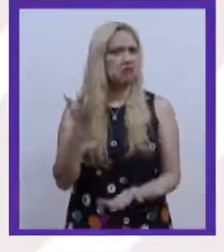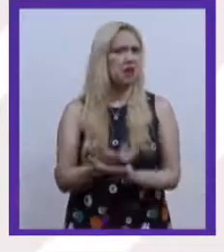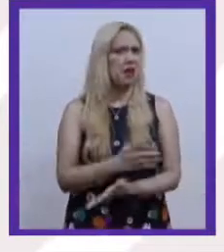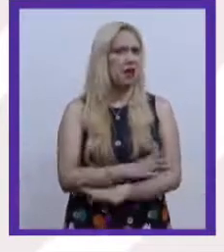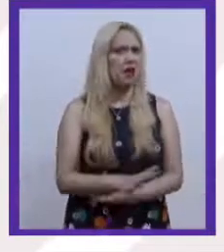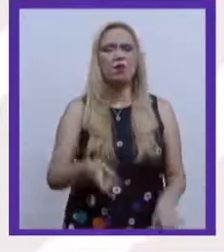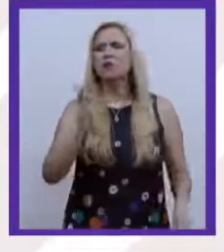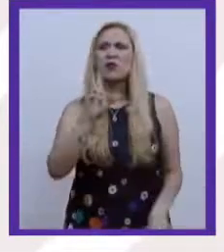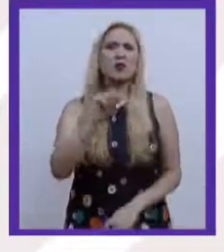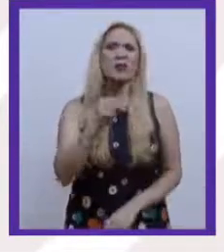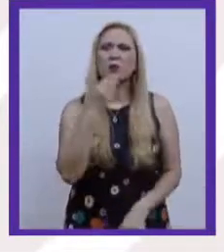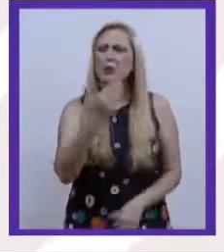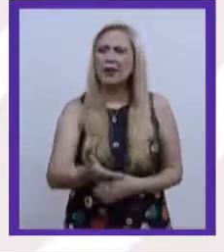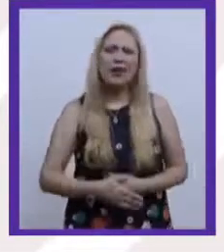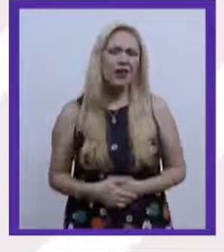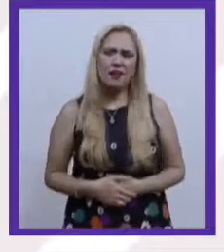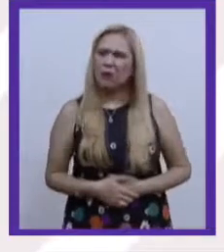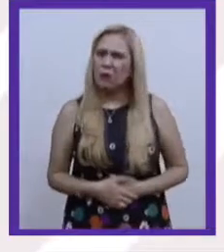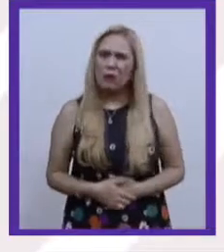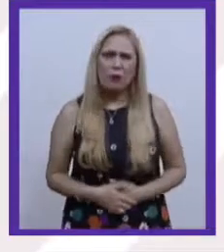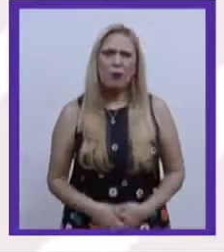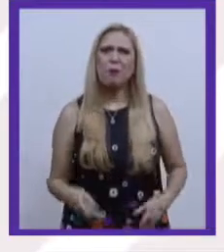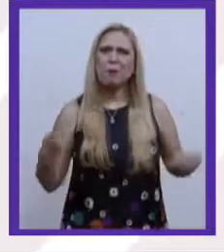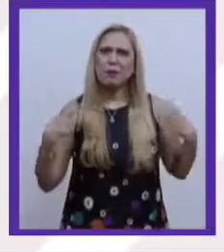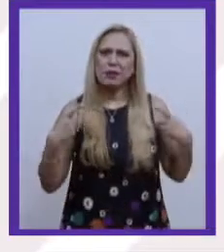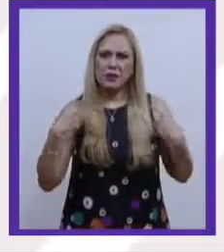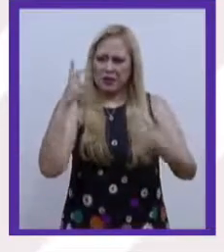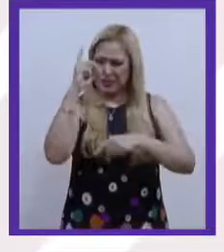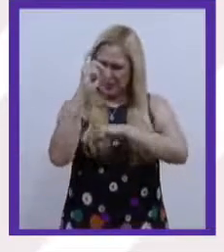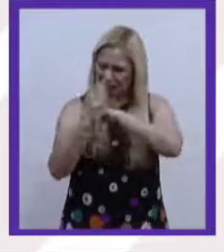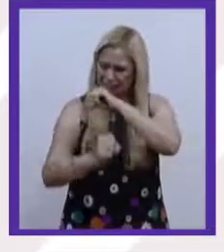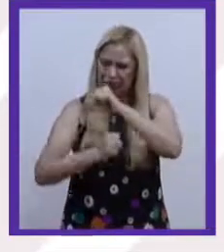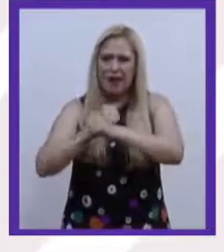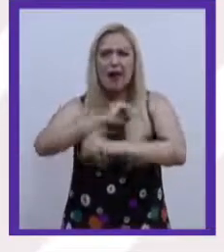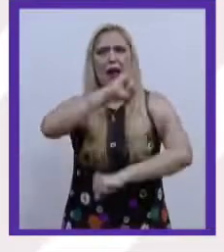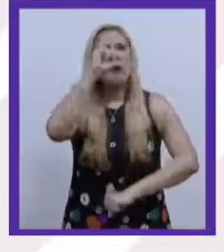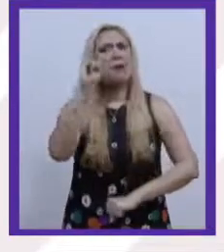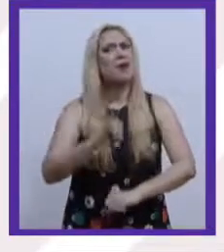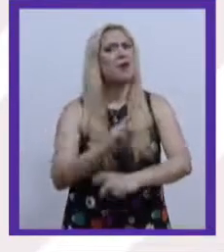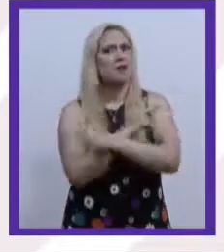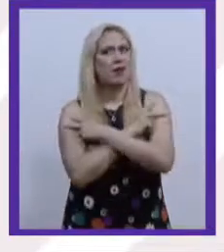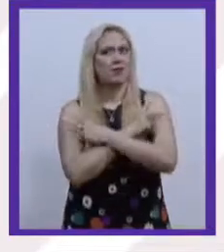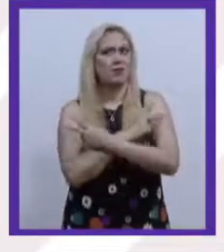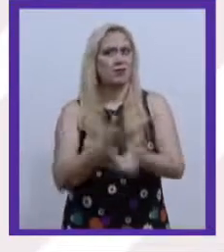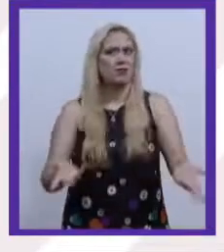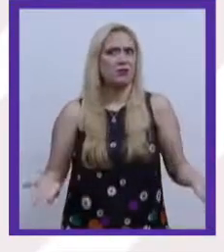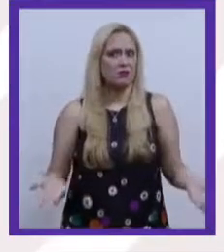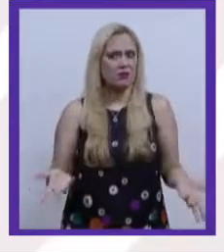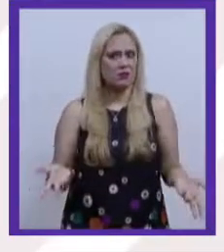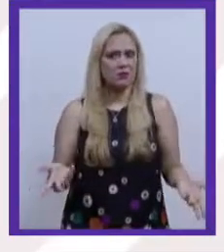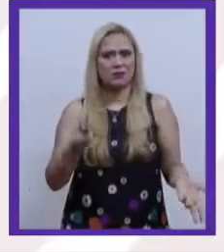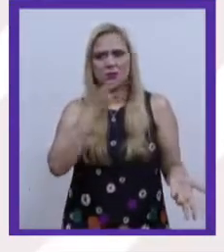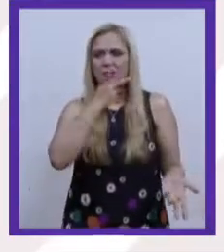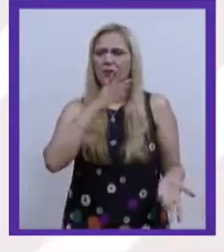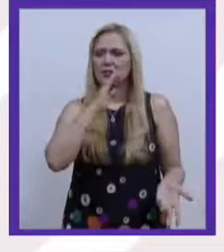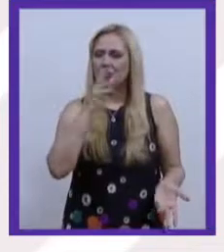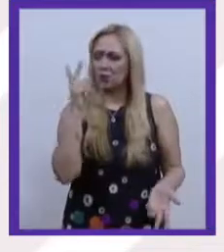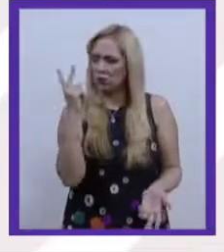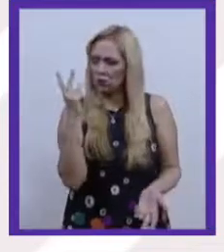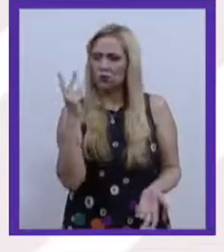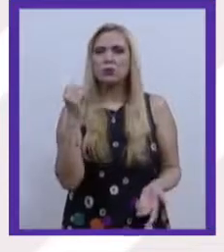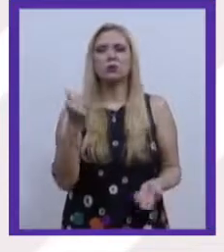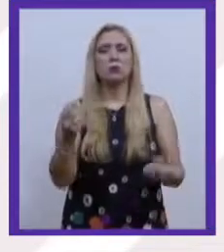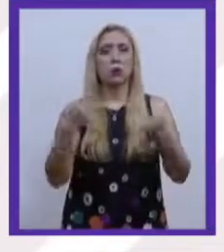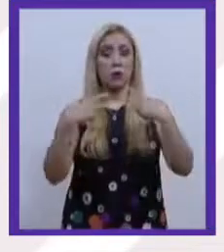está bien, no es correcto que una persona en 30 años no tome vacaciones, primero por el tema de corresponsabilidad, pero también por el tema de